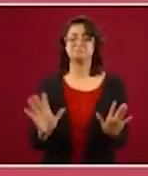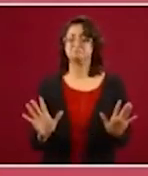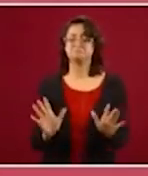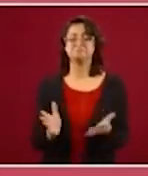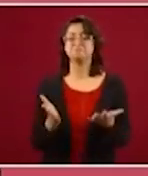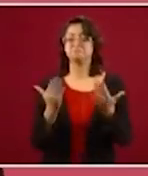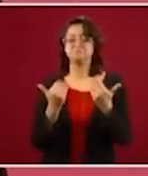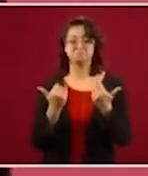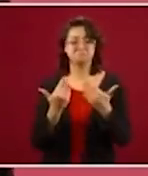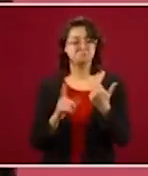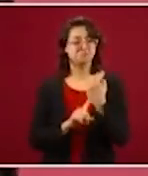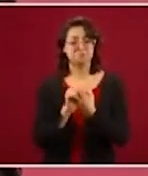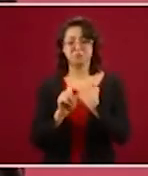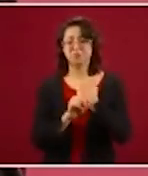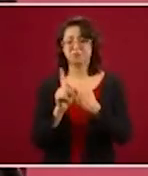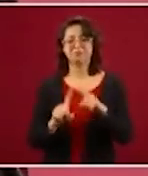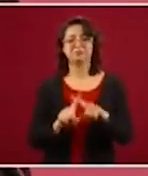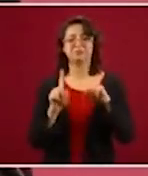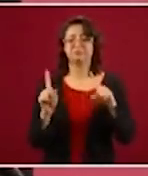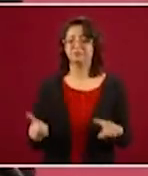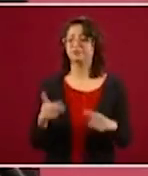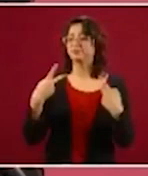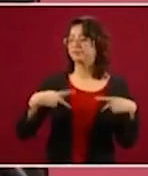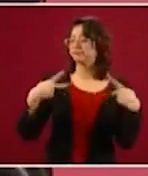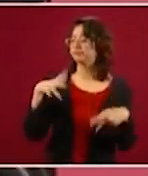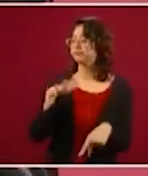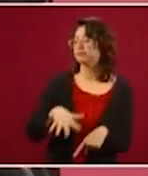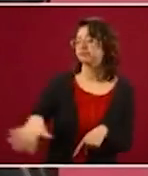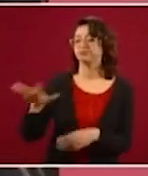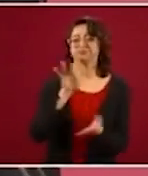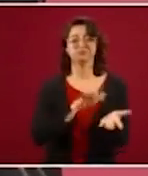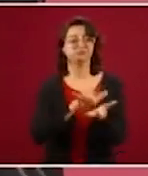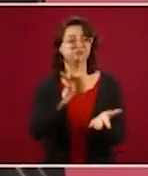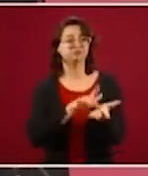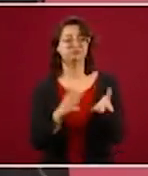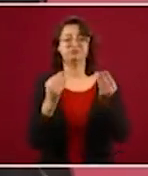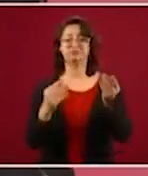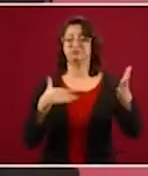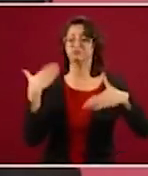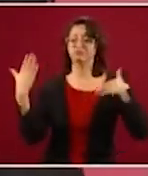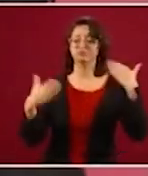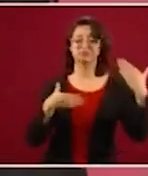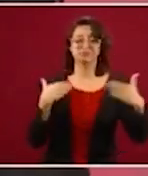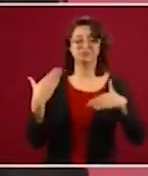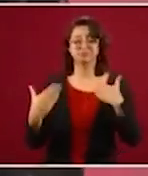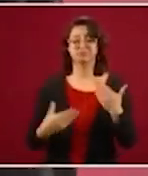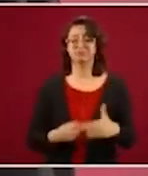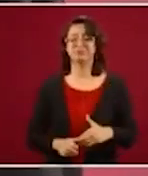absolutamente. Al contrario, mucho apoyo de la gente, mucha alegría en el pueblo.